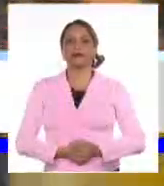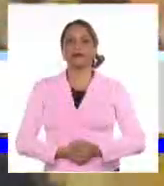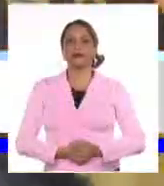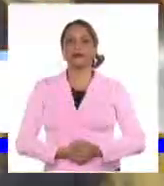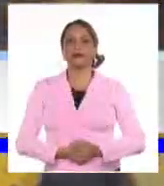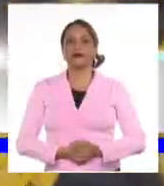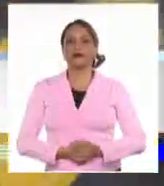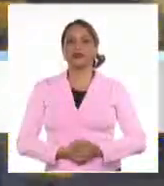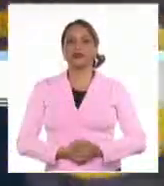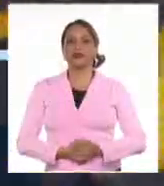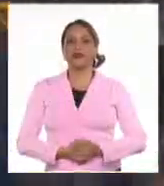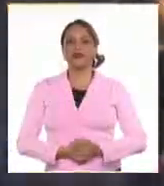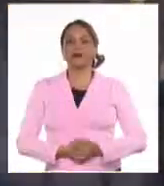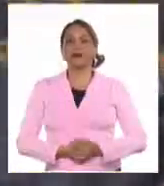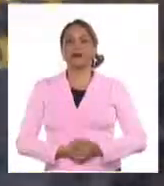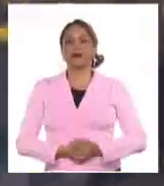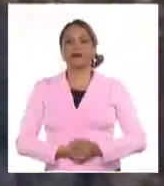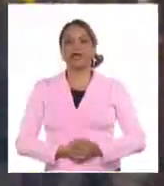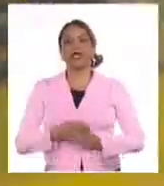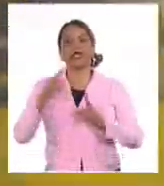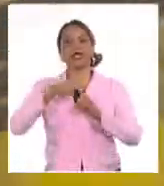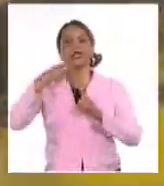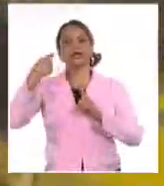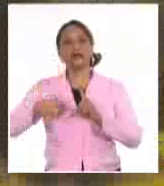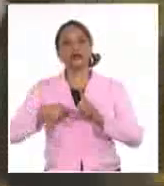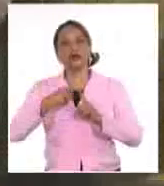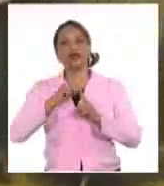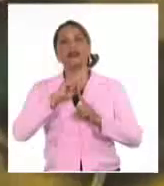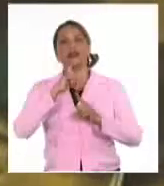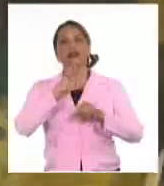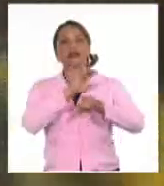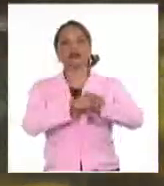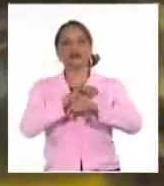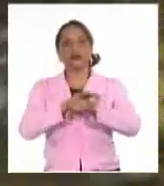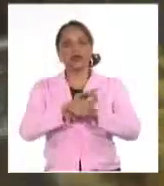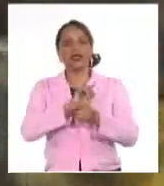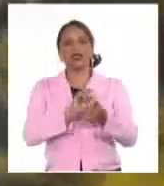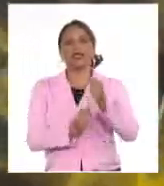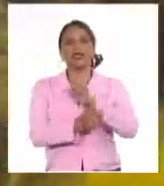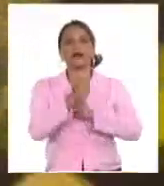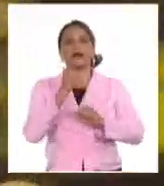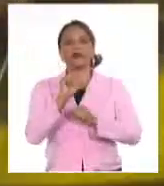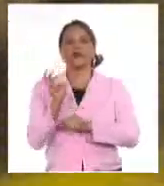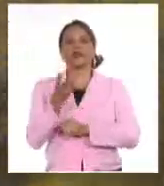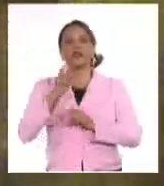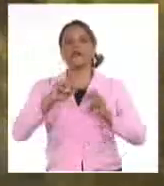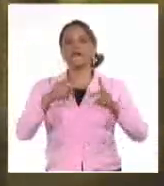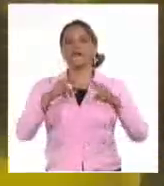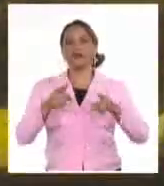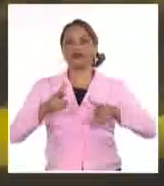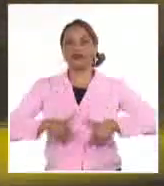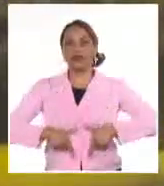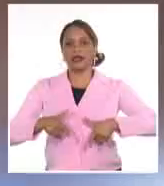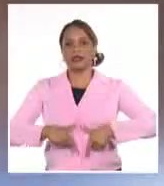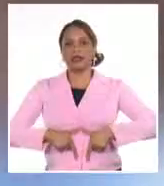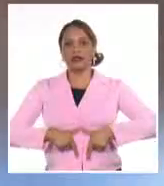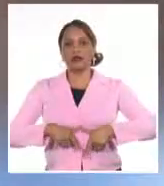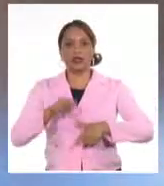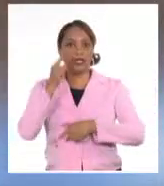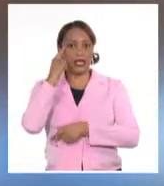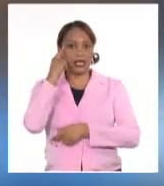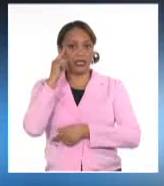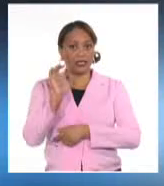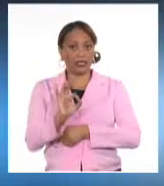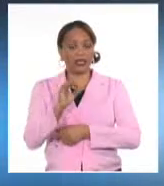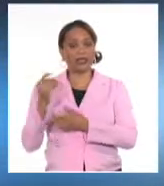ordenado por el Tribunal Constitucional devolvió a la palestra pública a la 3 veces candidata presidencial Keiko Fujimori, quien recibió a su